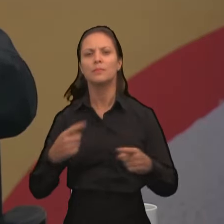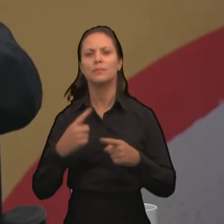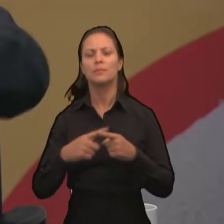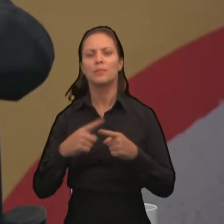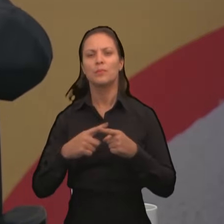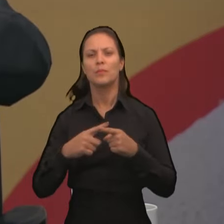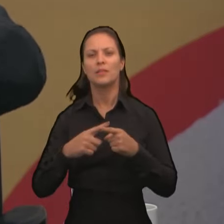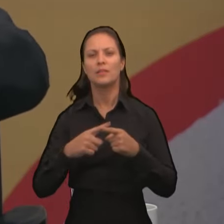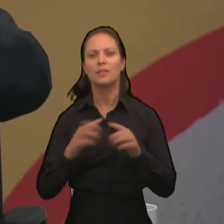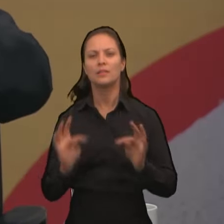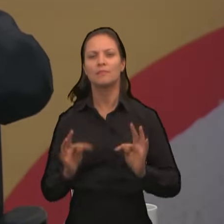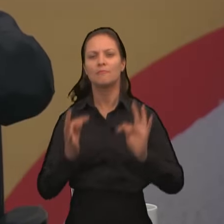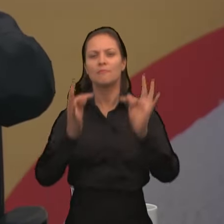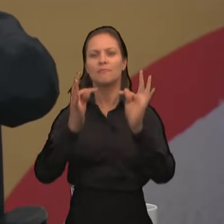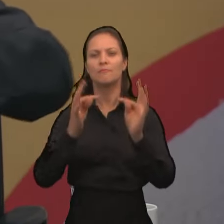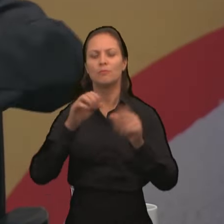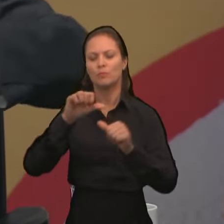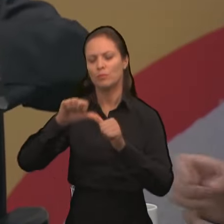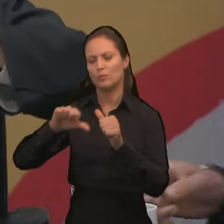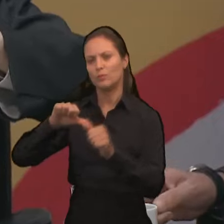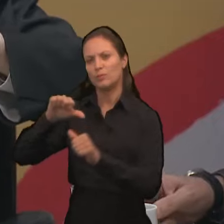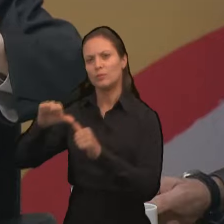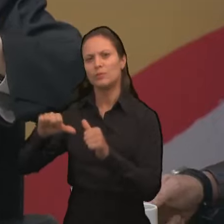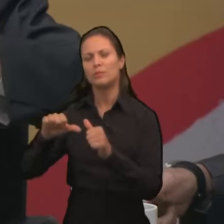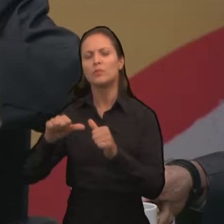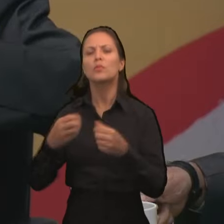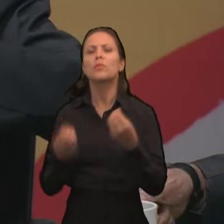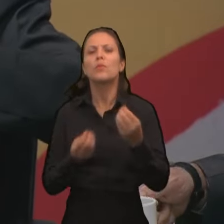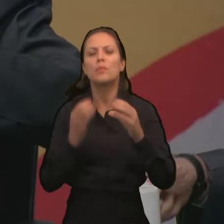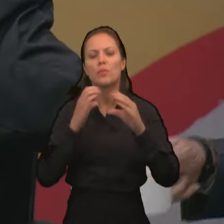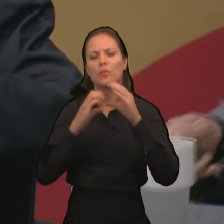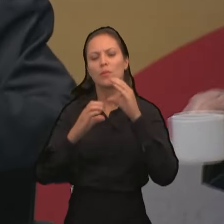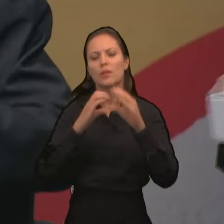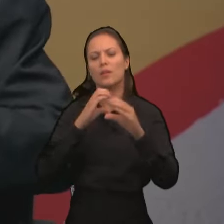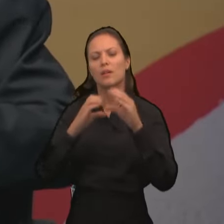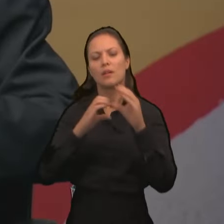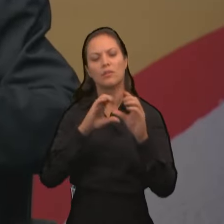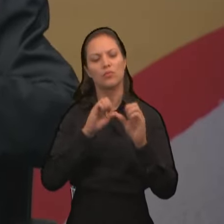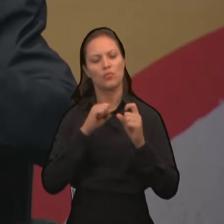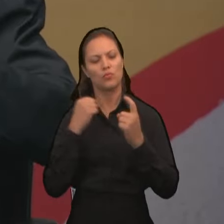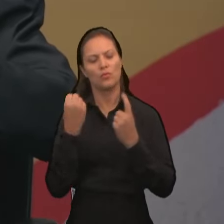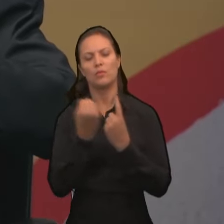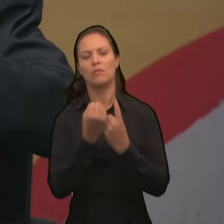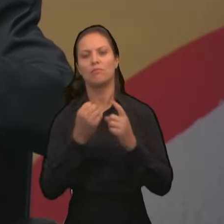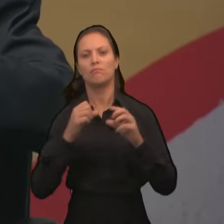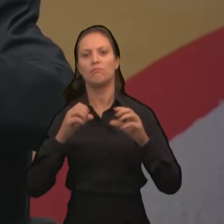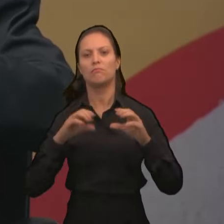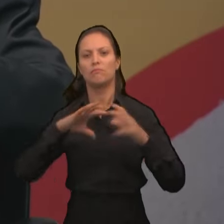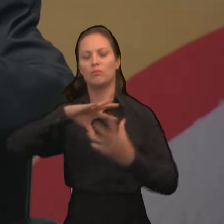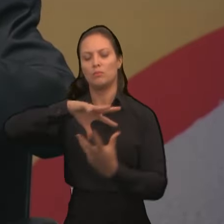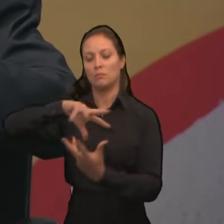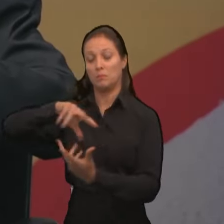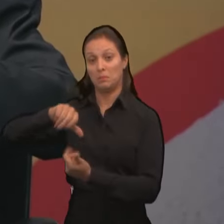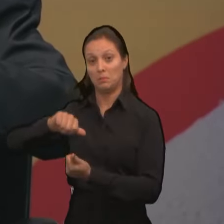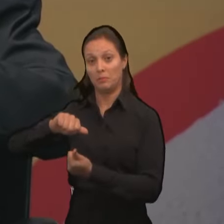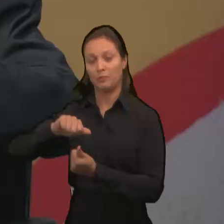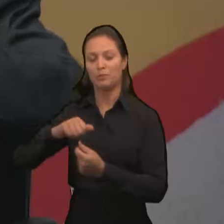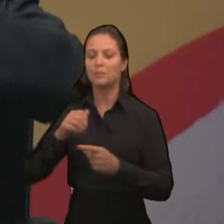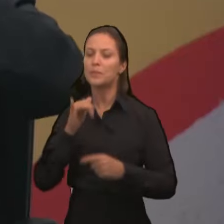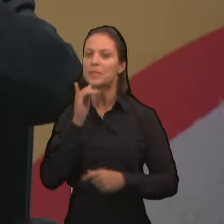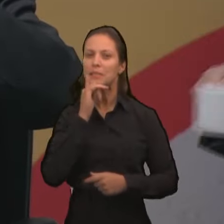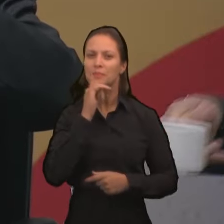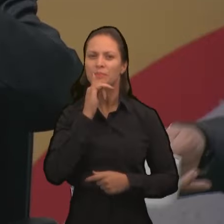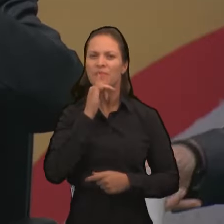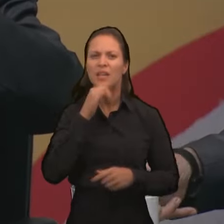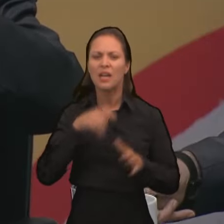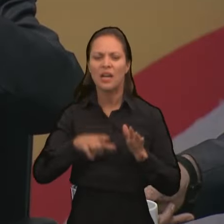que no se utilice más las plataformas, que se cada vez se utilicen más las plataformas digitales en todo el mundo. Antes, para